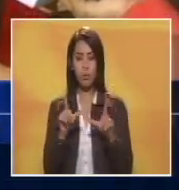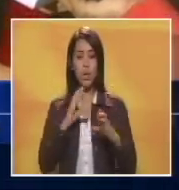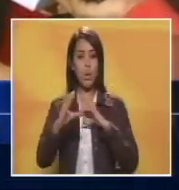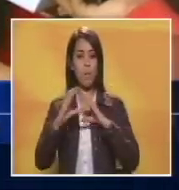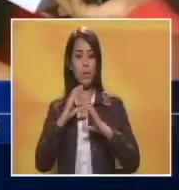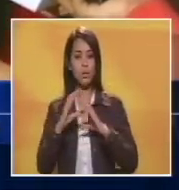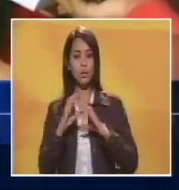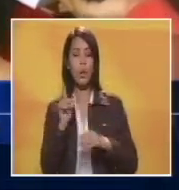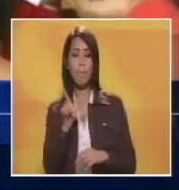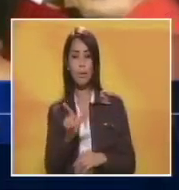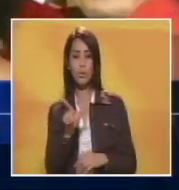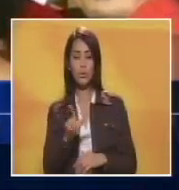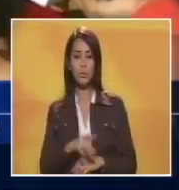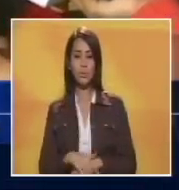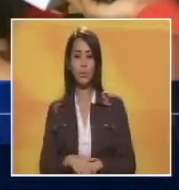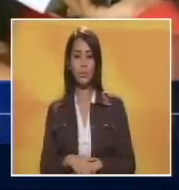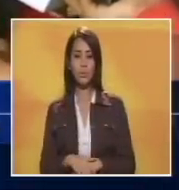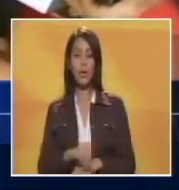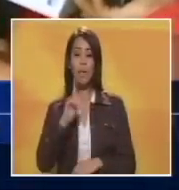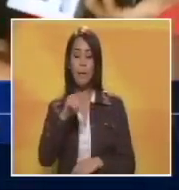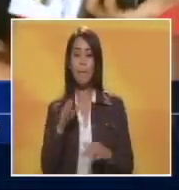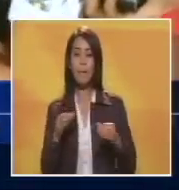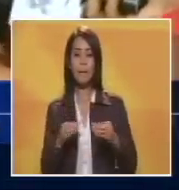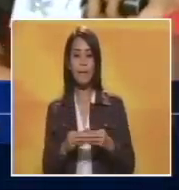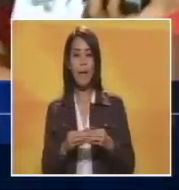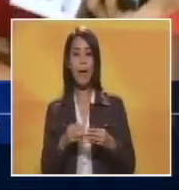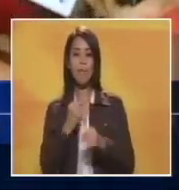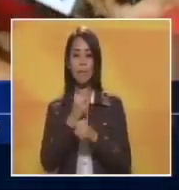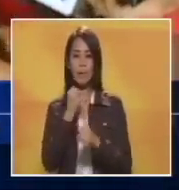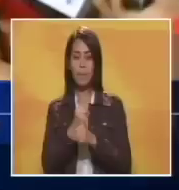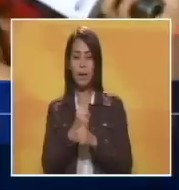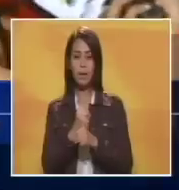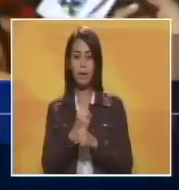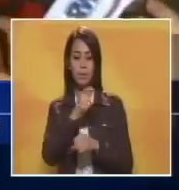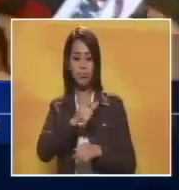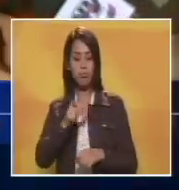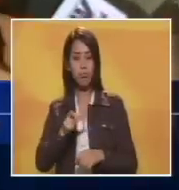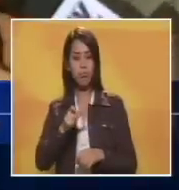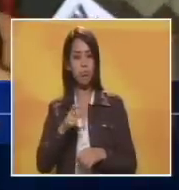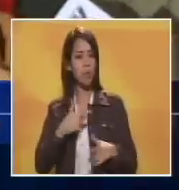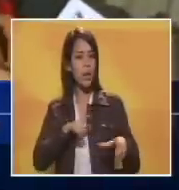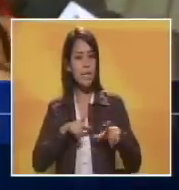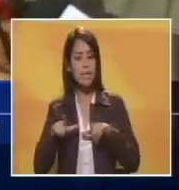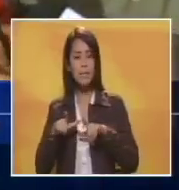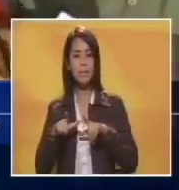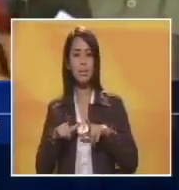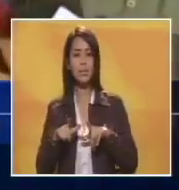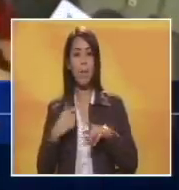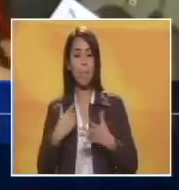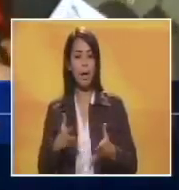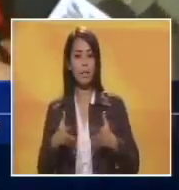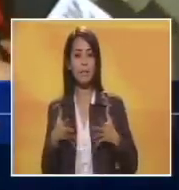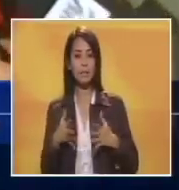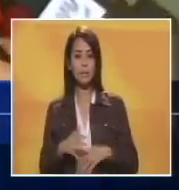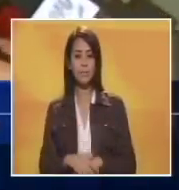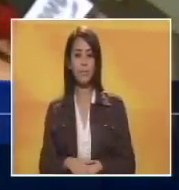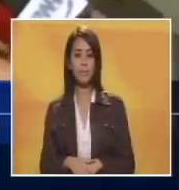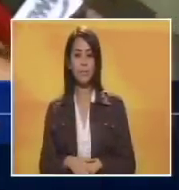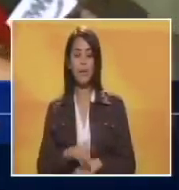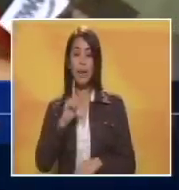Partido Socialista Unido de Venezuela. Están las brigadas de los obreros y trabajadores que estamos preparándonos para esta victoria. Están